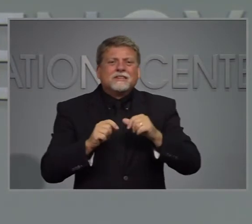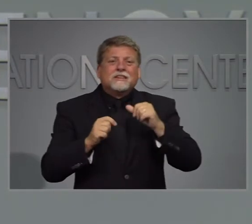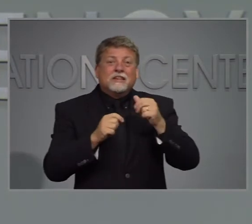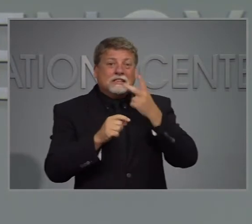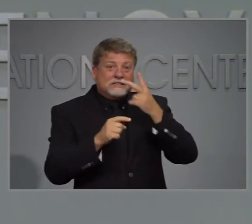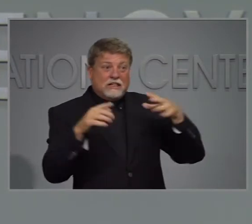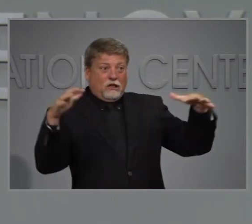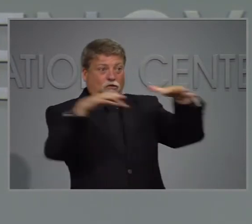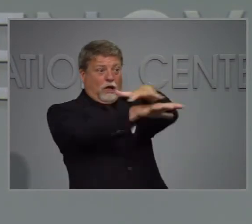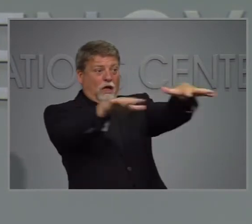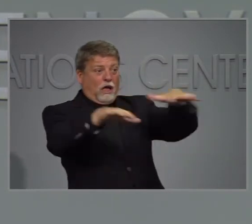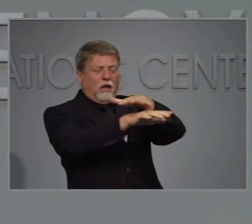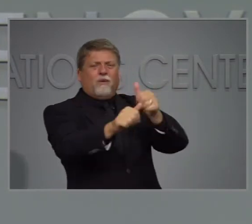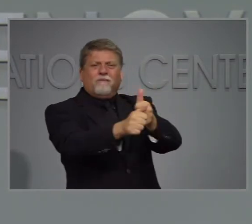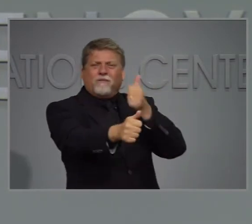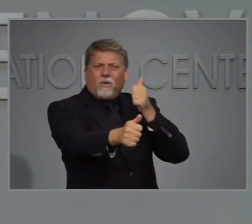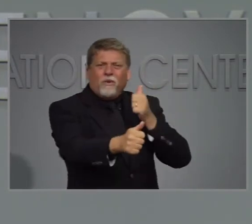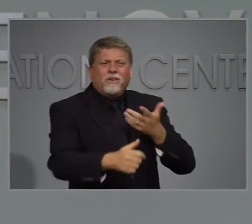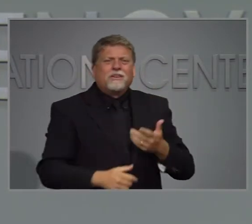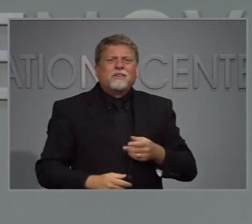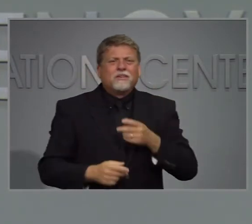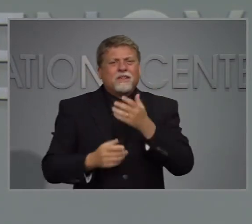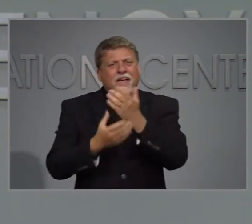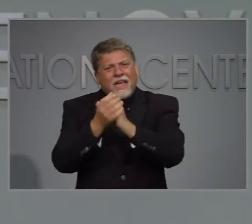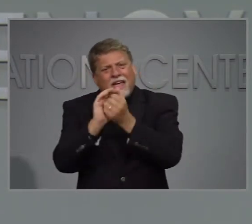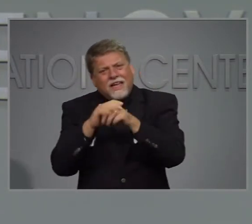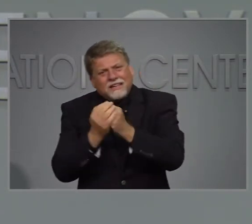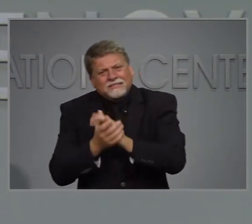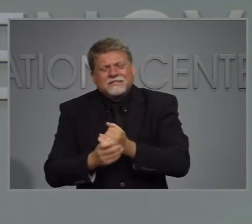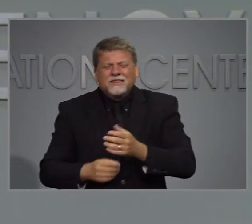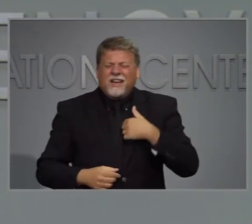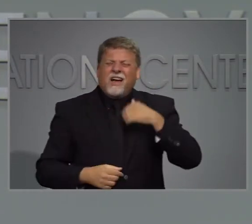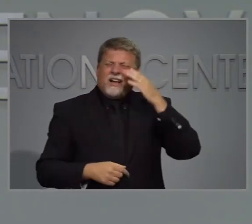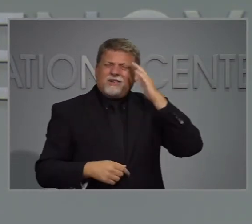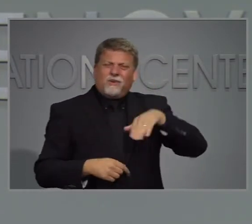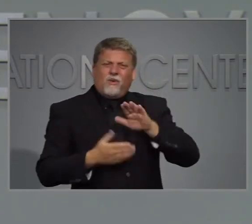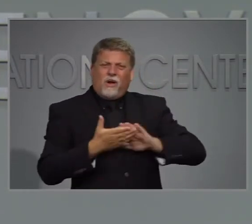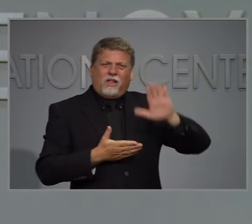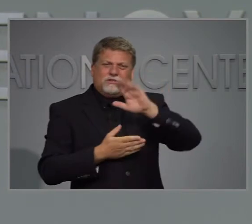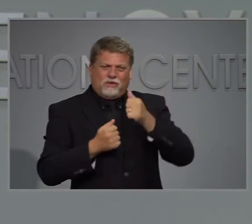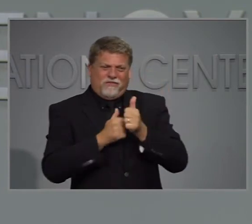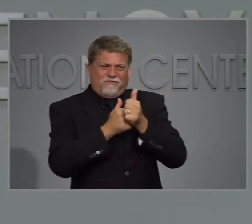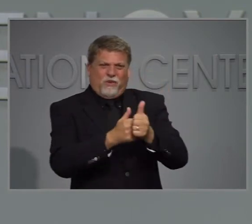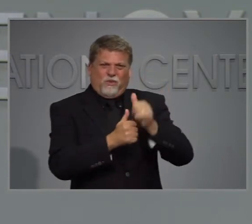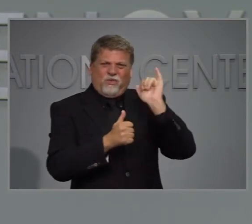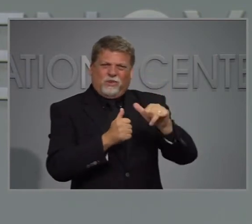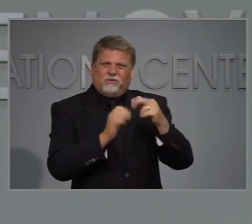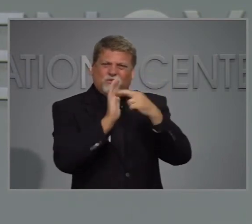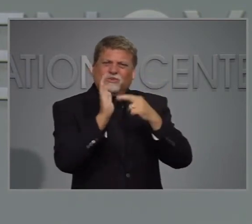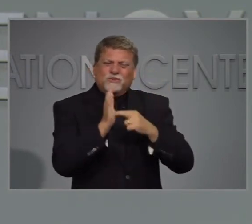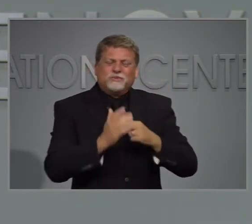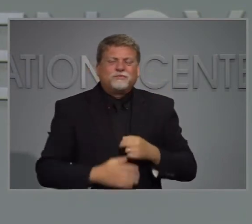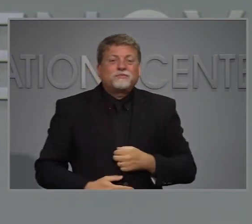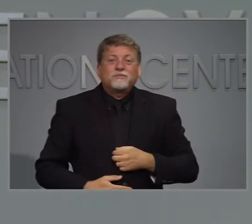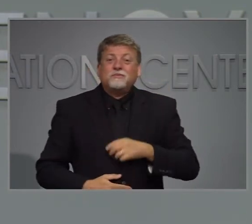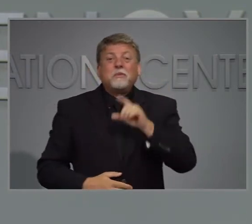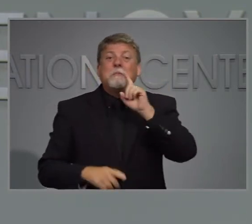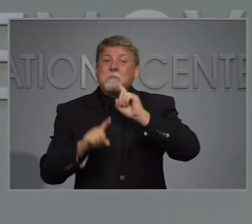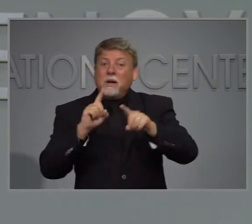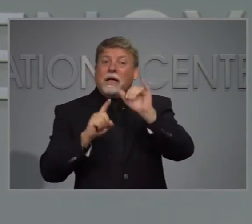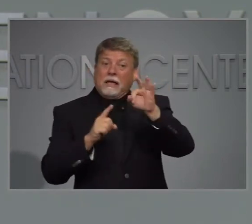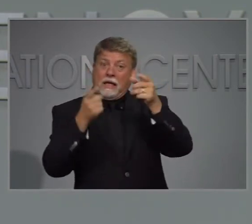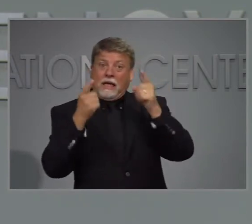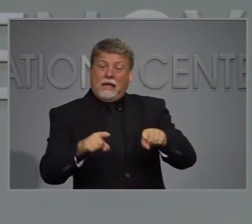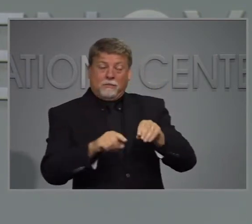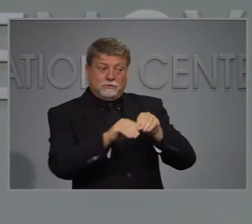hacer el distanciamiento social y lavarse las manos frecuentemente y seguir buena higiene. Todas las universidades van a seguir estos protocolos.